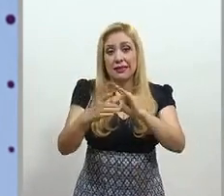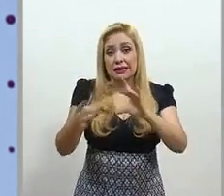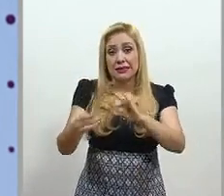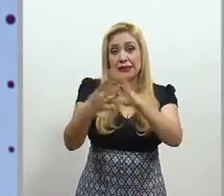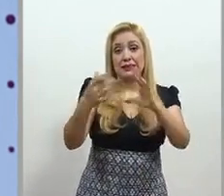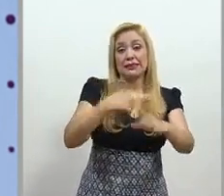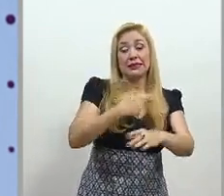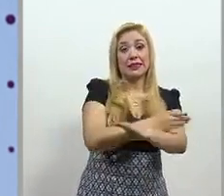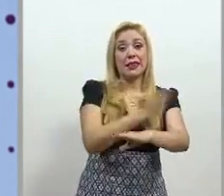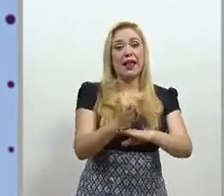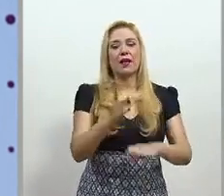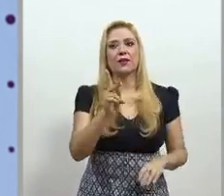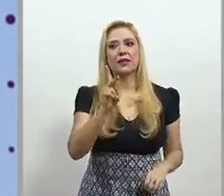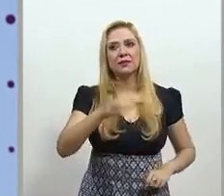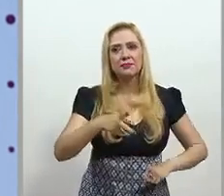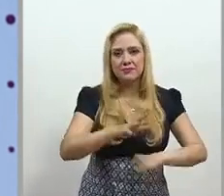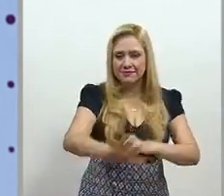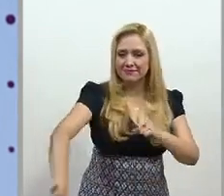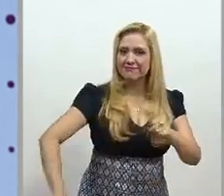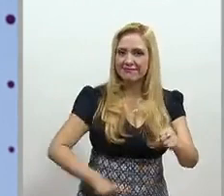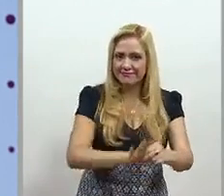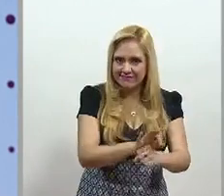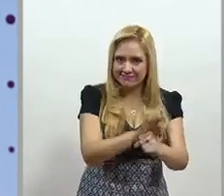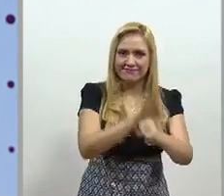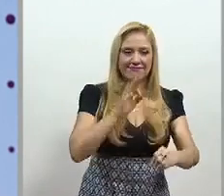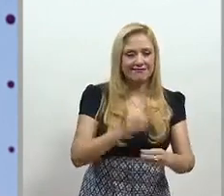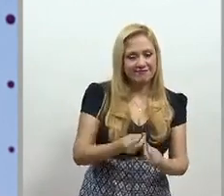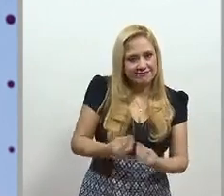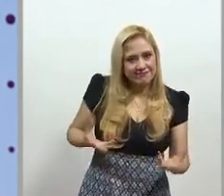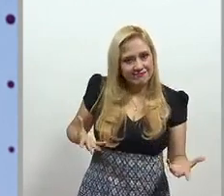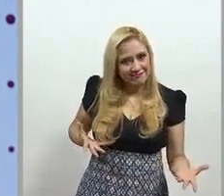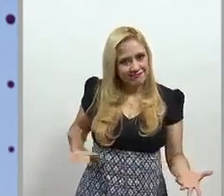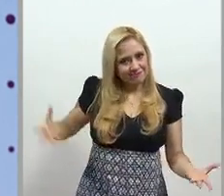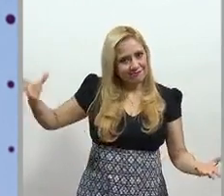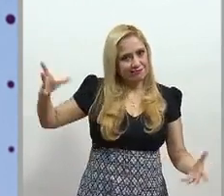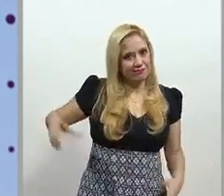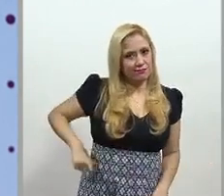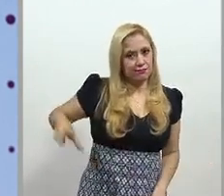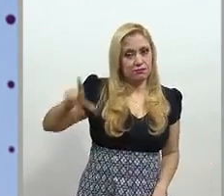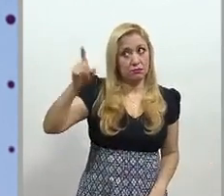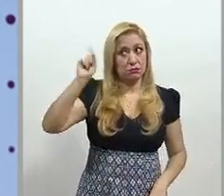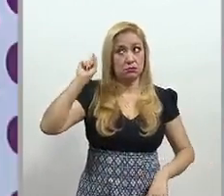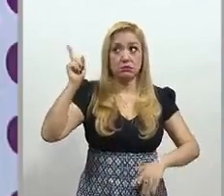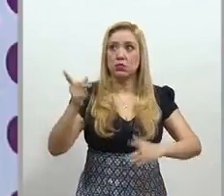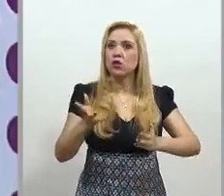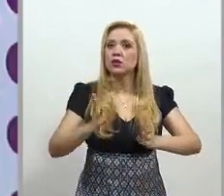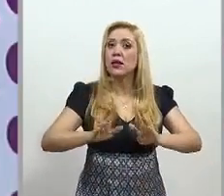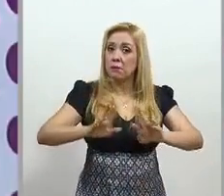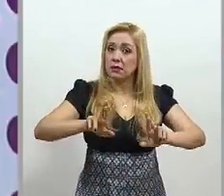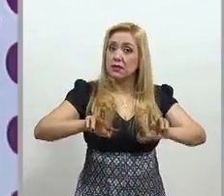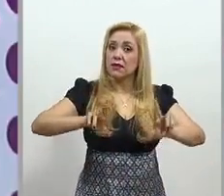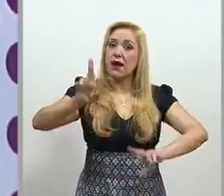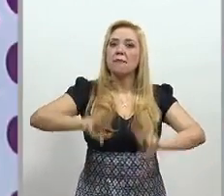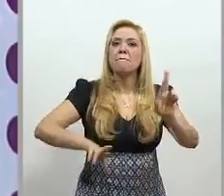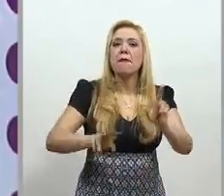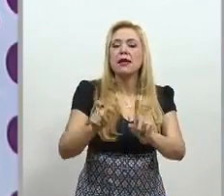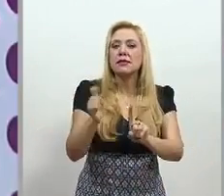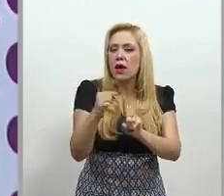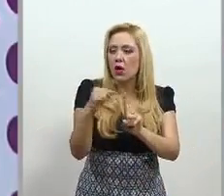hacer al Estado algo, ¿no? El principio precautorio. Entonces, mira, si hay incertidumbre, pues mejor vamos a prevalecer, a hacer